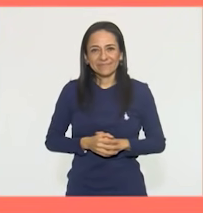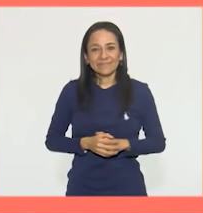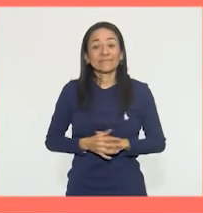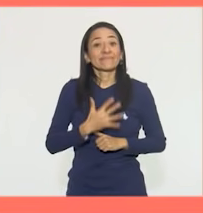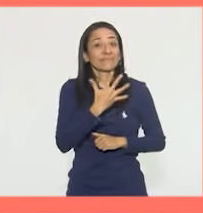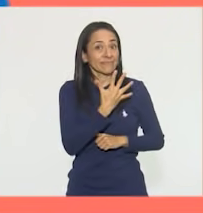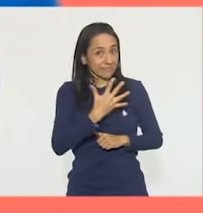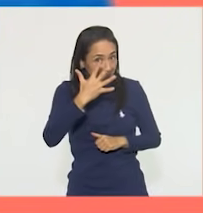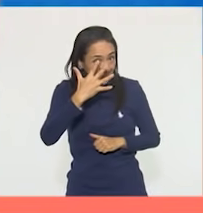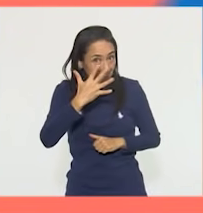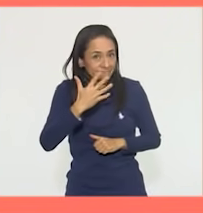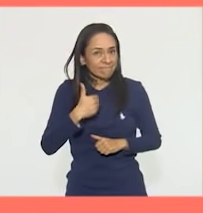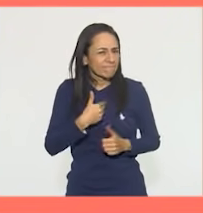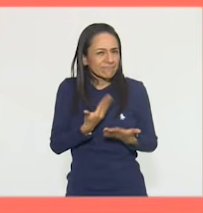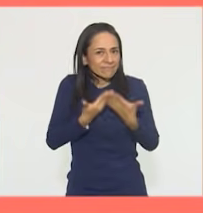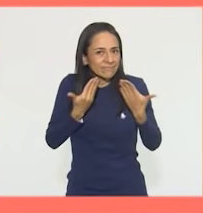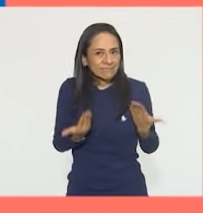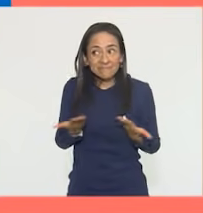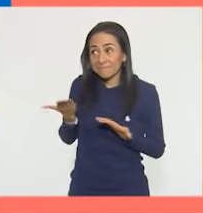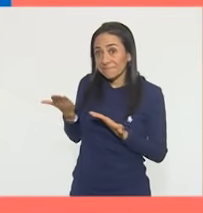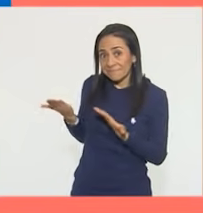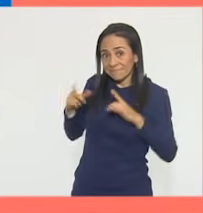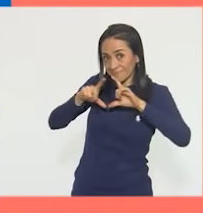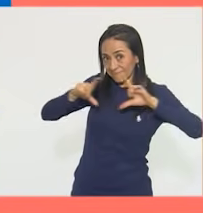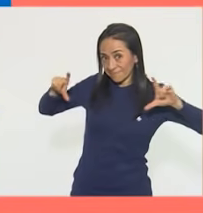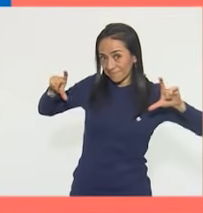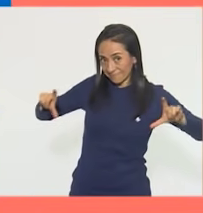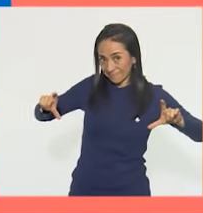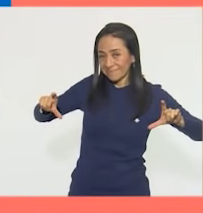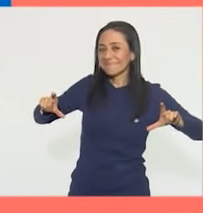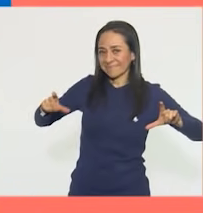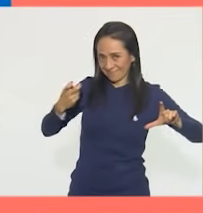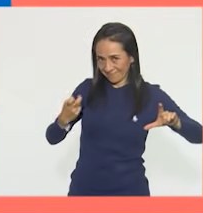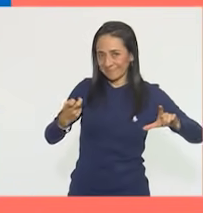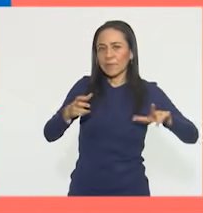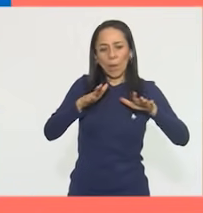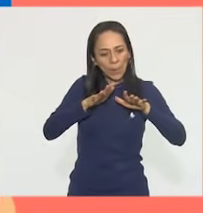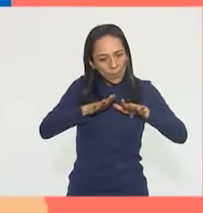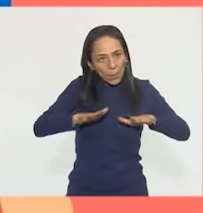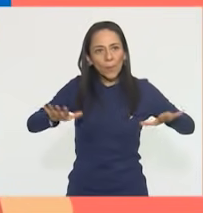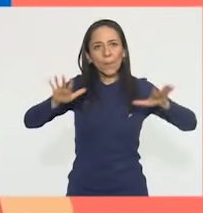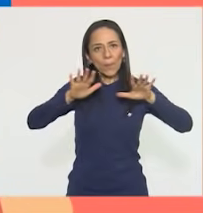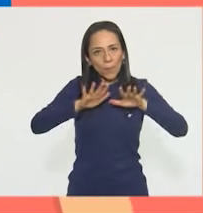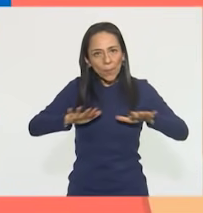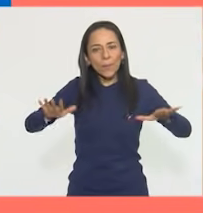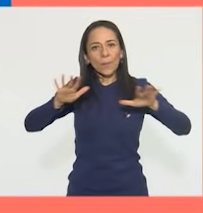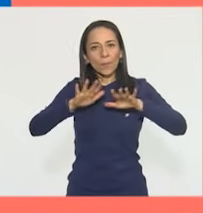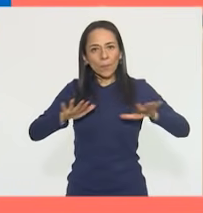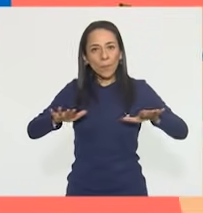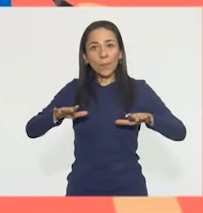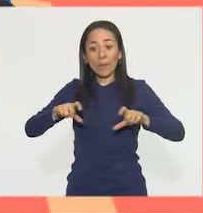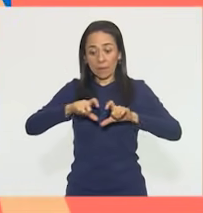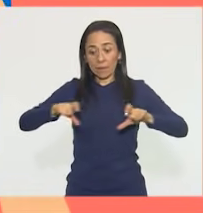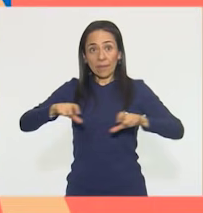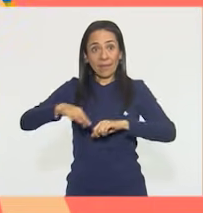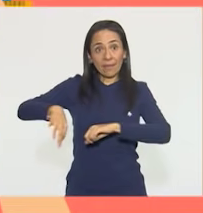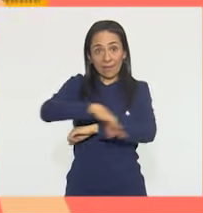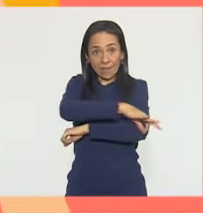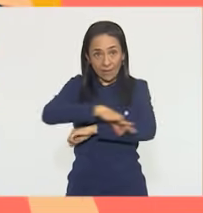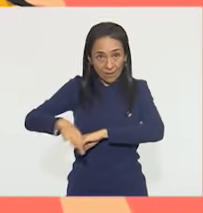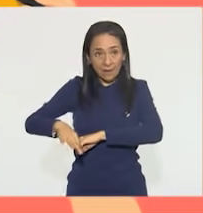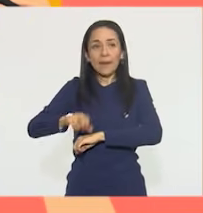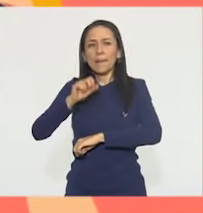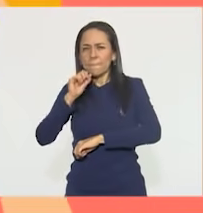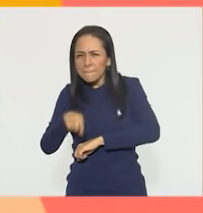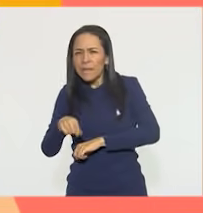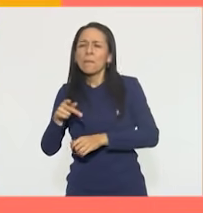5. Ahora tenemos un pequeño pedazo de playera. Estira a lo ancho y con ayuda de la regla, mide y marca con